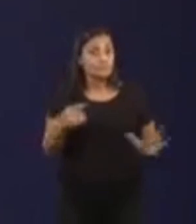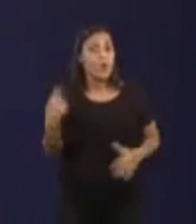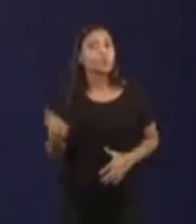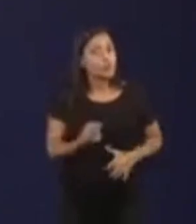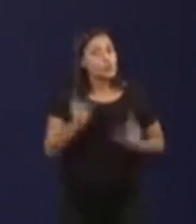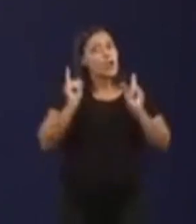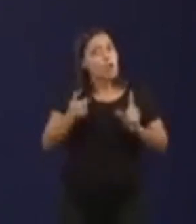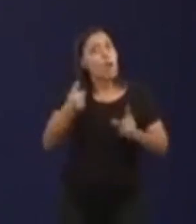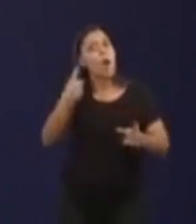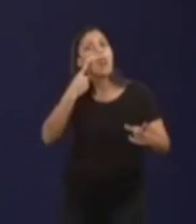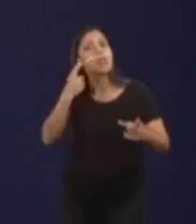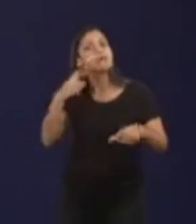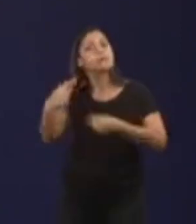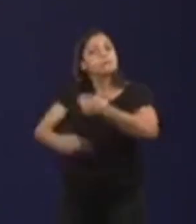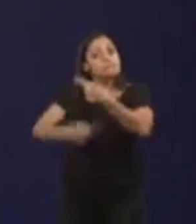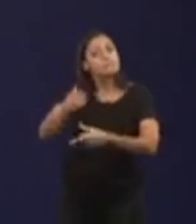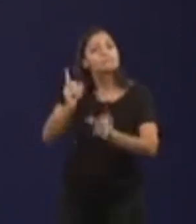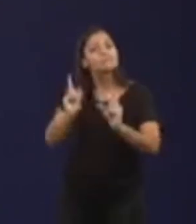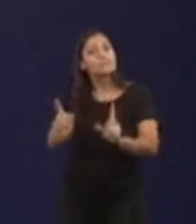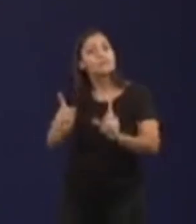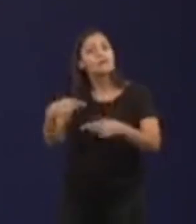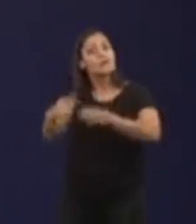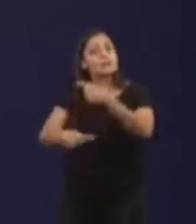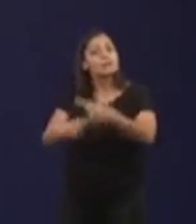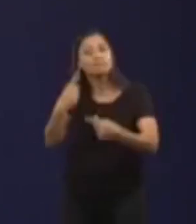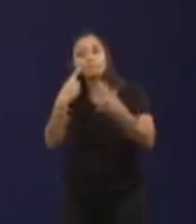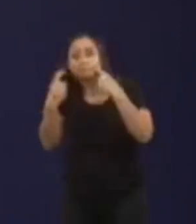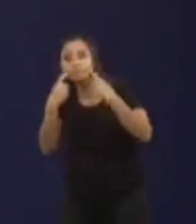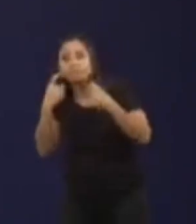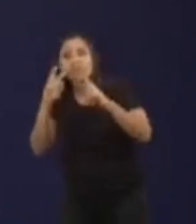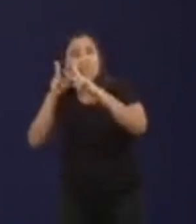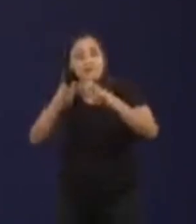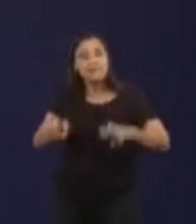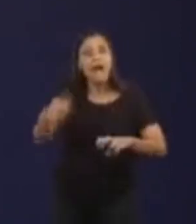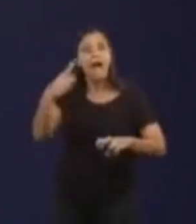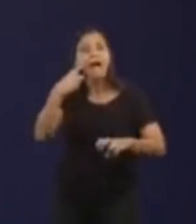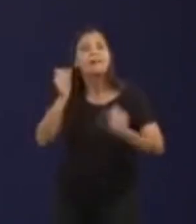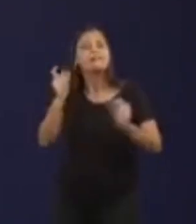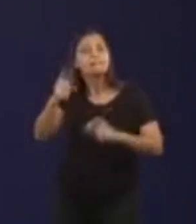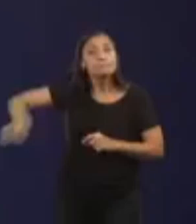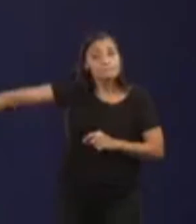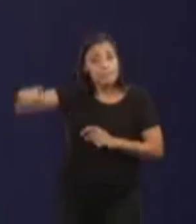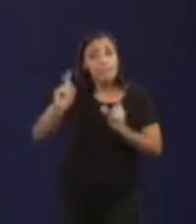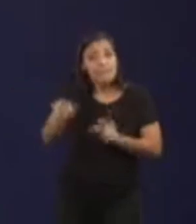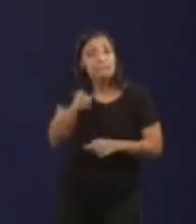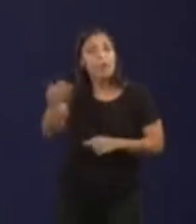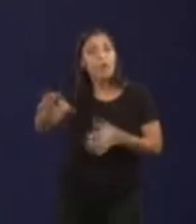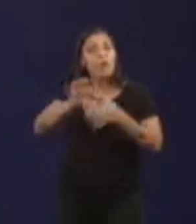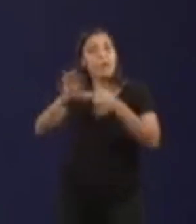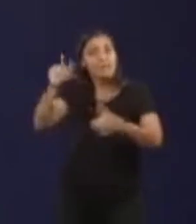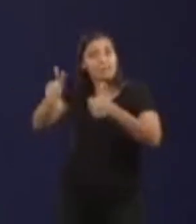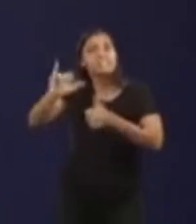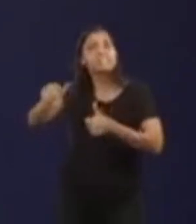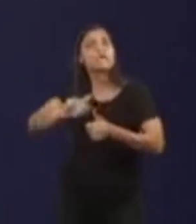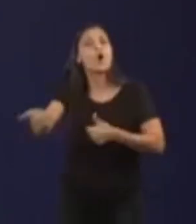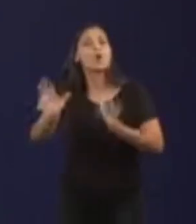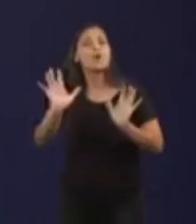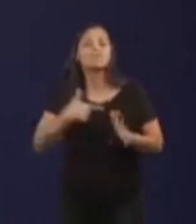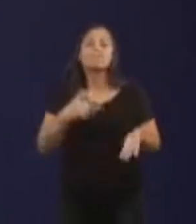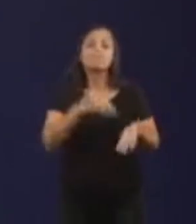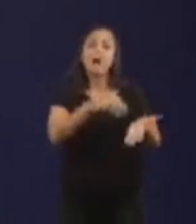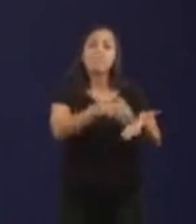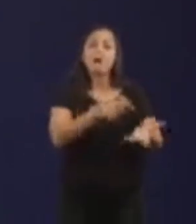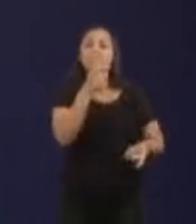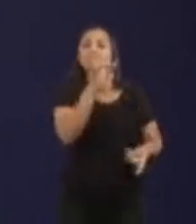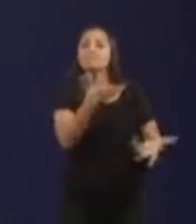investigando no la cartelización o la presunción de cartelización así que bueno no tengo mucho para